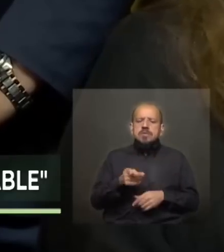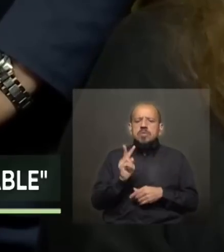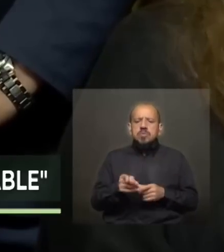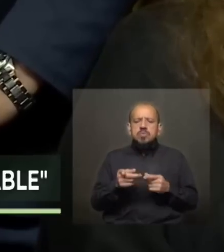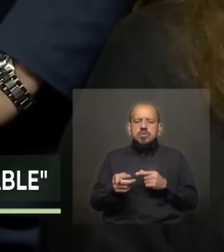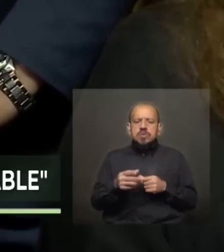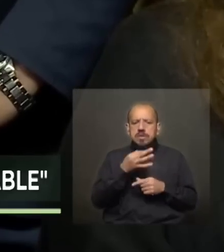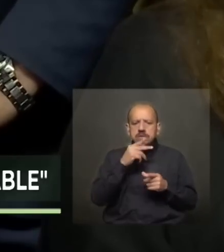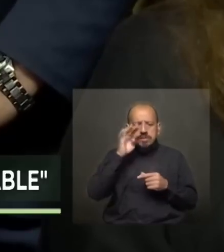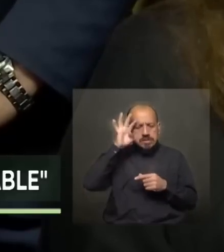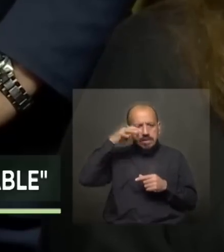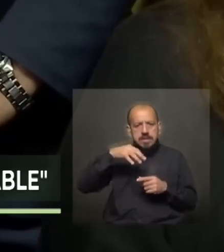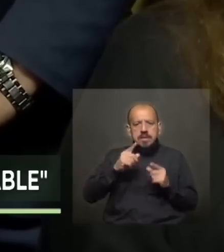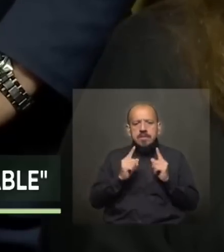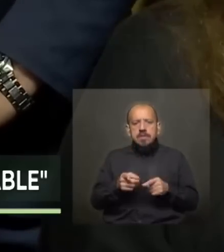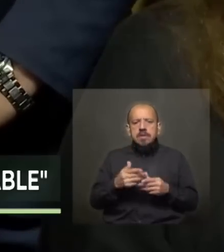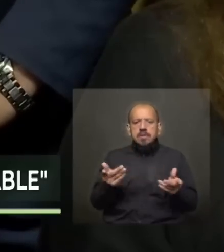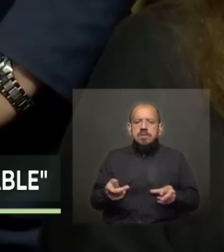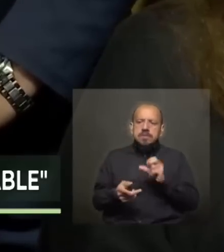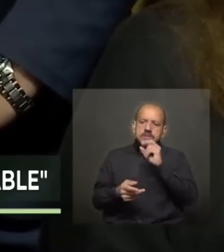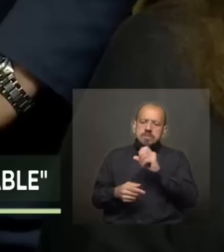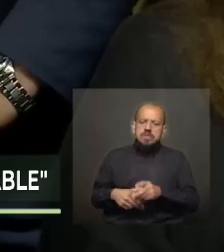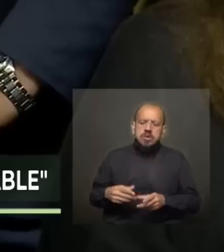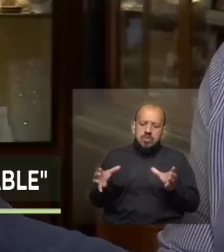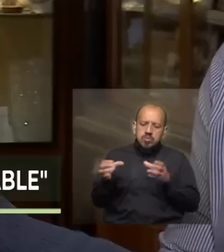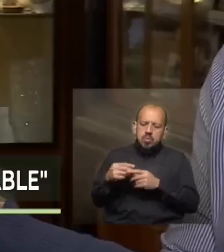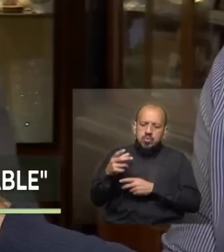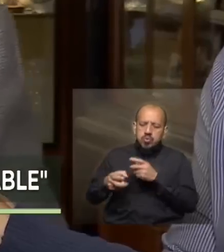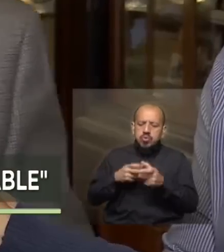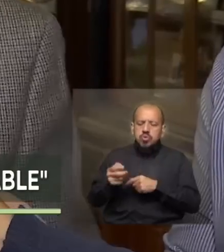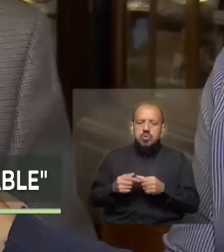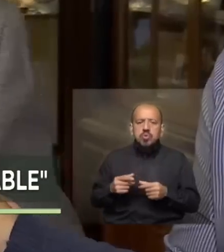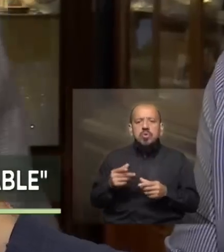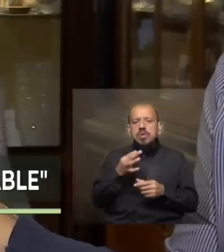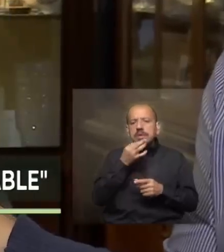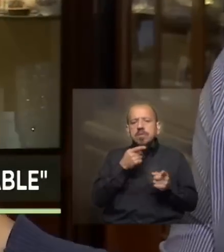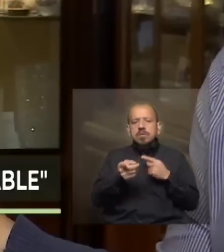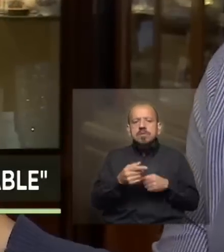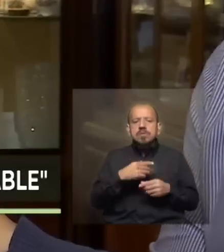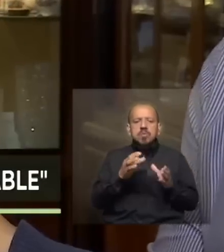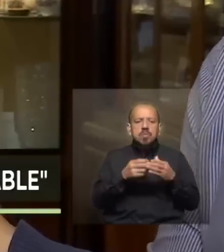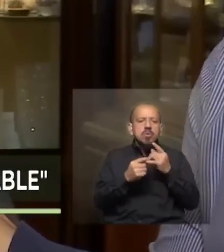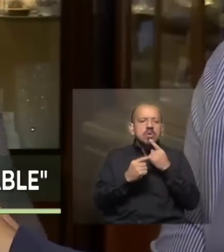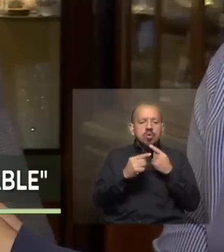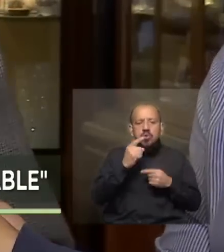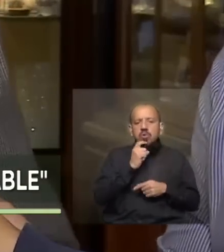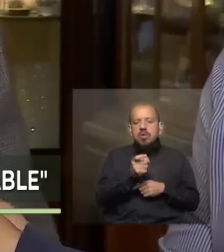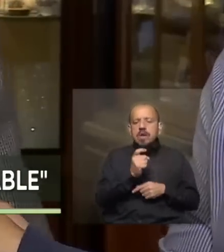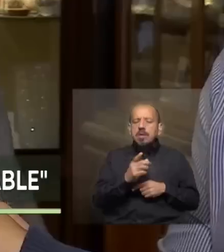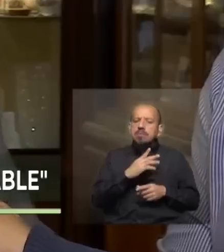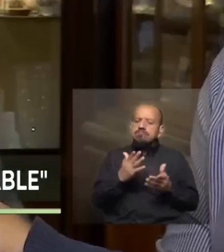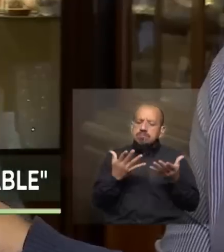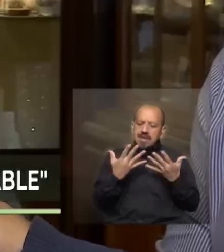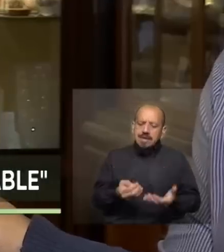renuncia a cuestiones Como así también los agravios hacia los socios de la coalición al respecto le recordó que el partido Colorado mostró el espíritu de